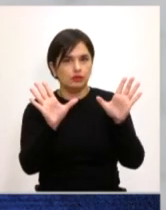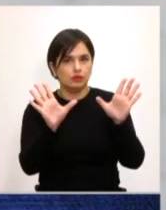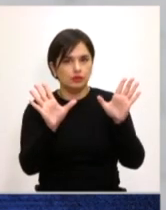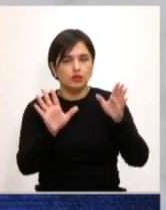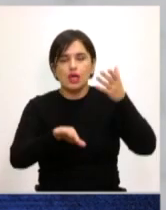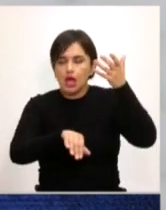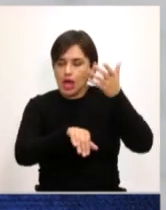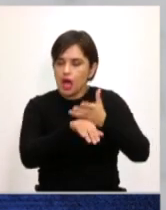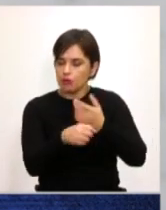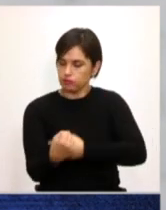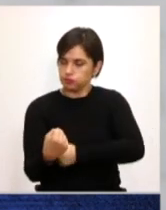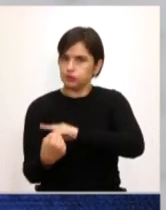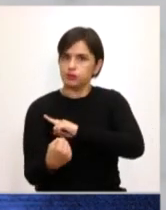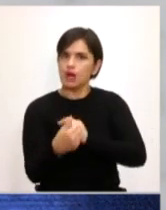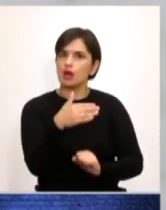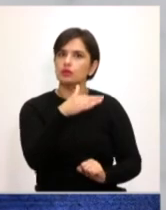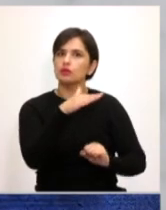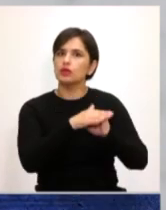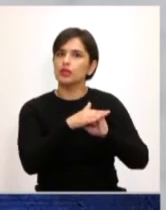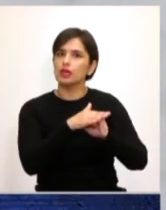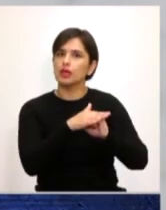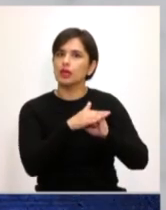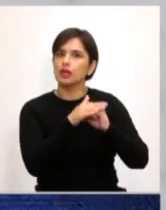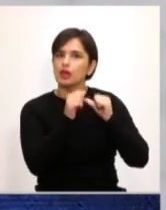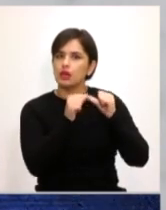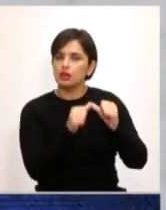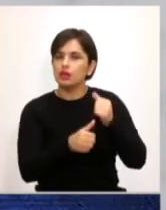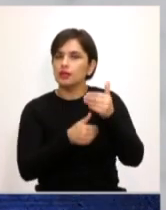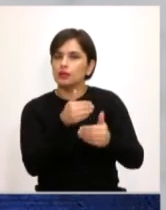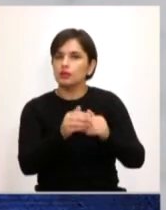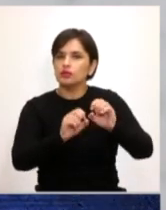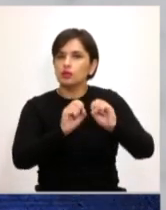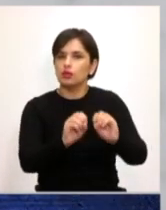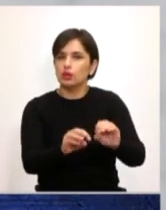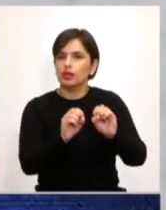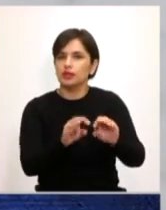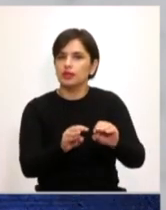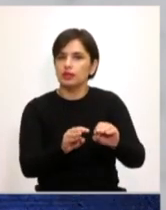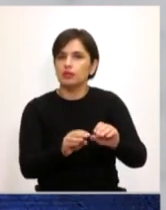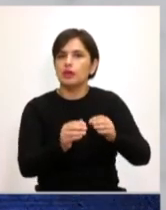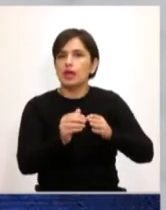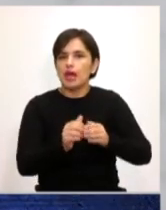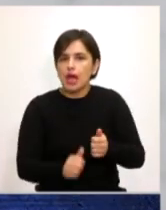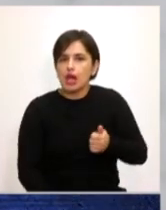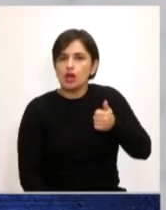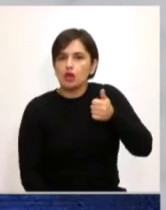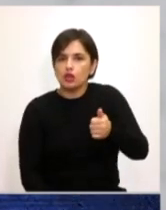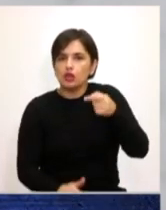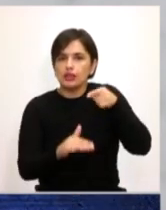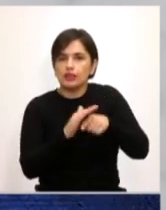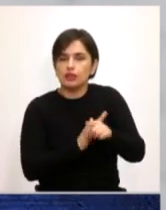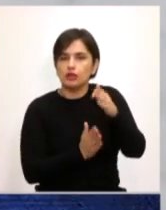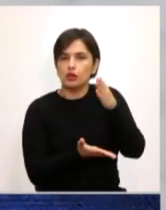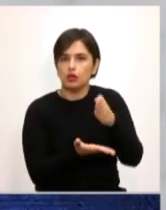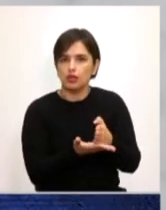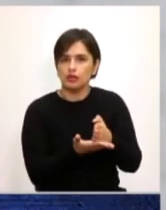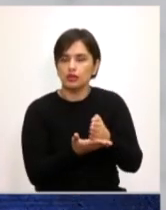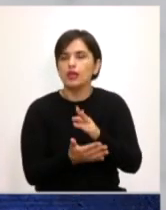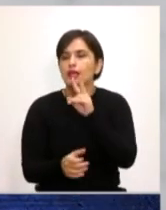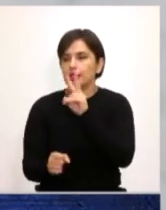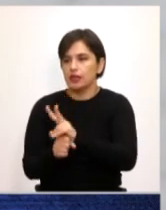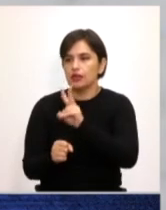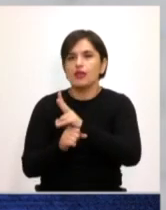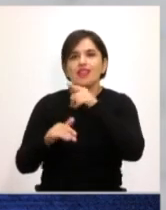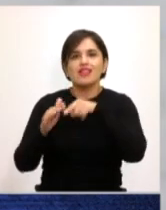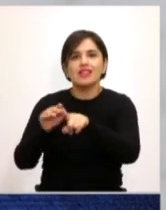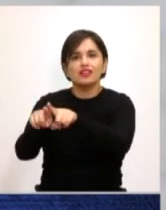que empoderar a la autoridad a lo largo del proceso educativo, a los directores en los colegios y a los profesores en la